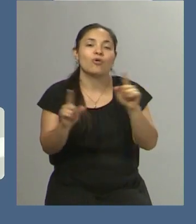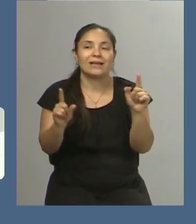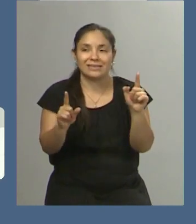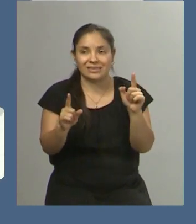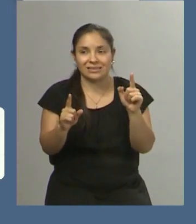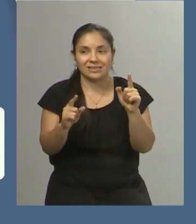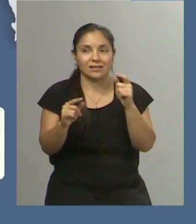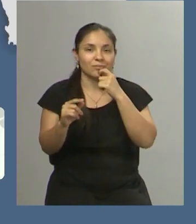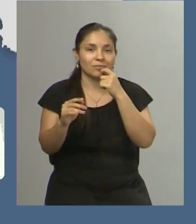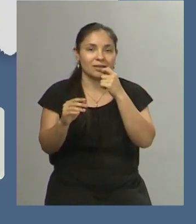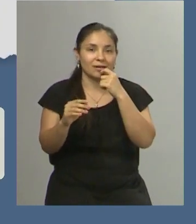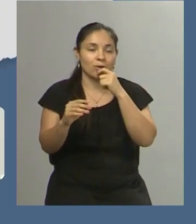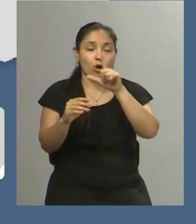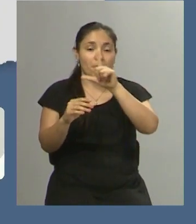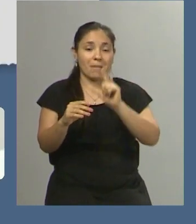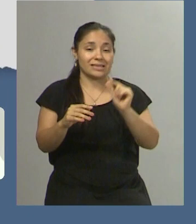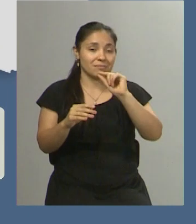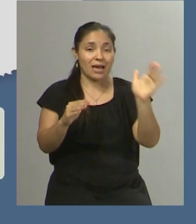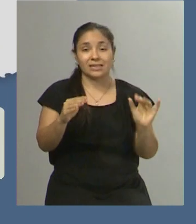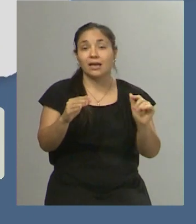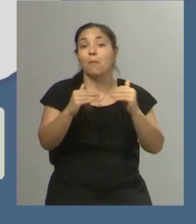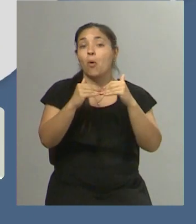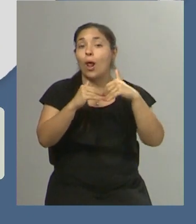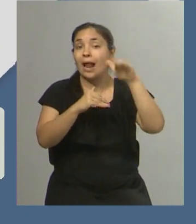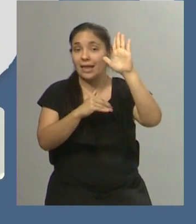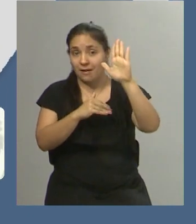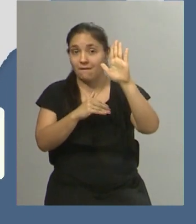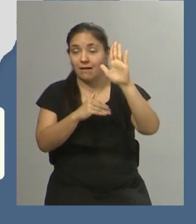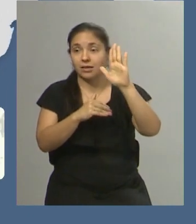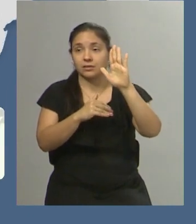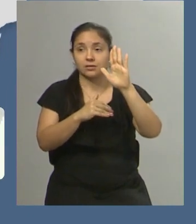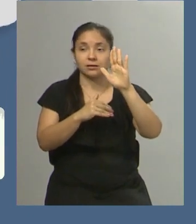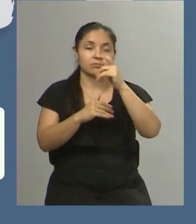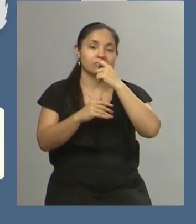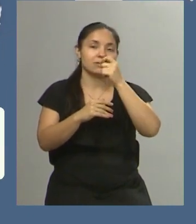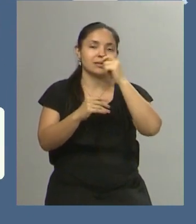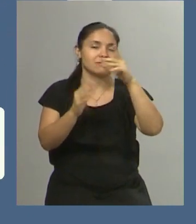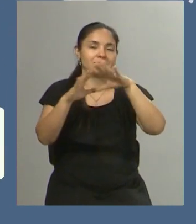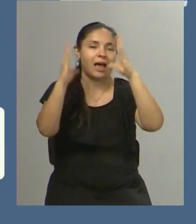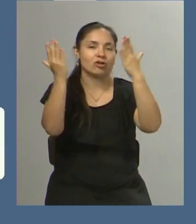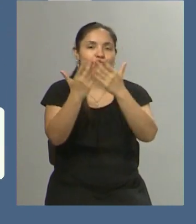esté por encima de los estados, algo supranacional,